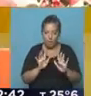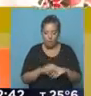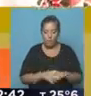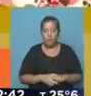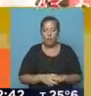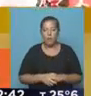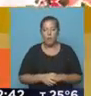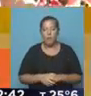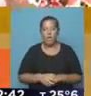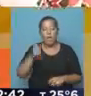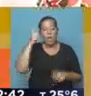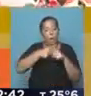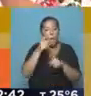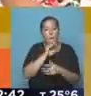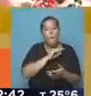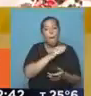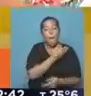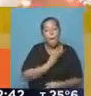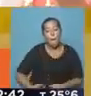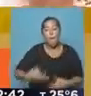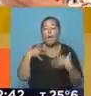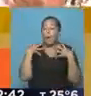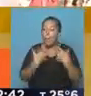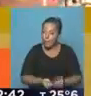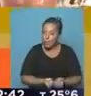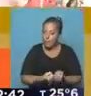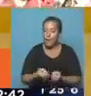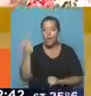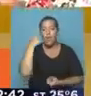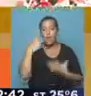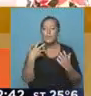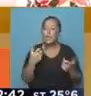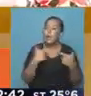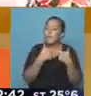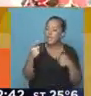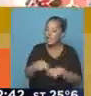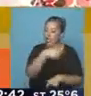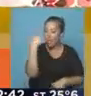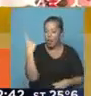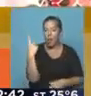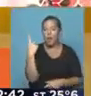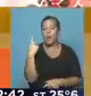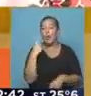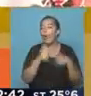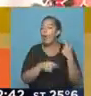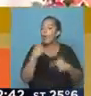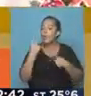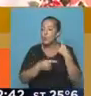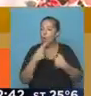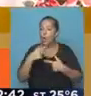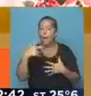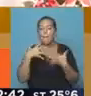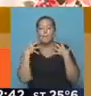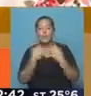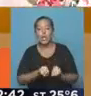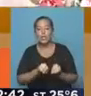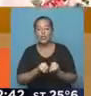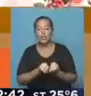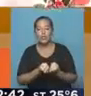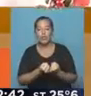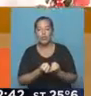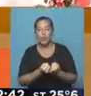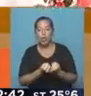digo expresidentes que salían a apoyar con esta idea de apoyar la empresa nacional seguían digamos apoyando empresas que que